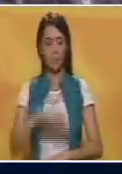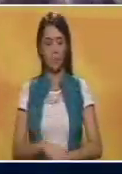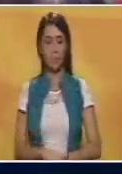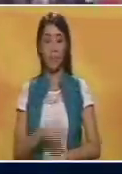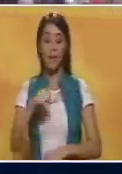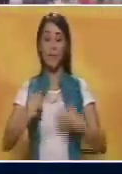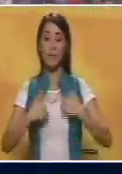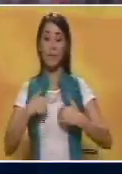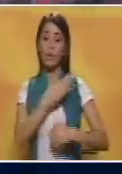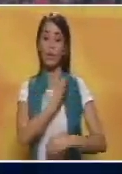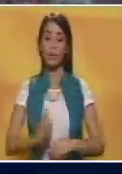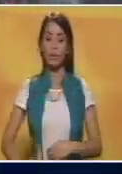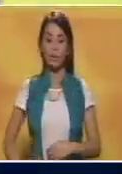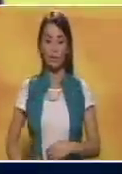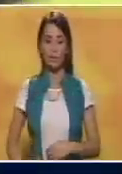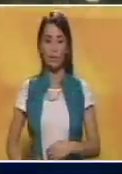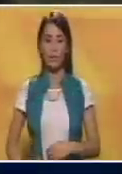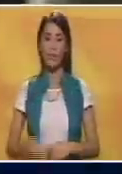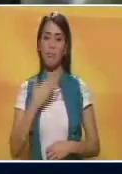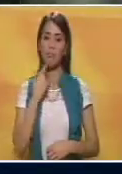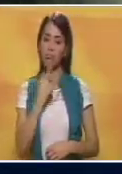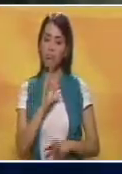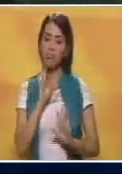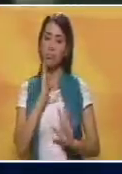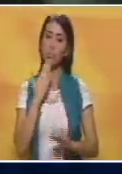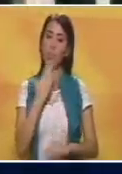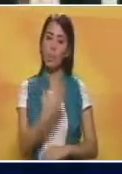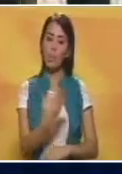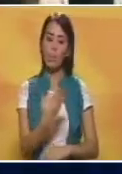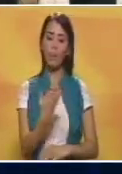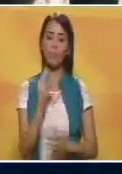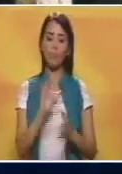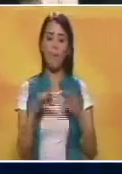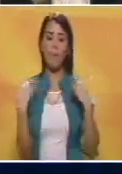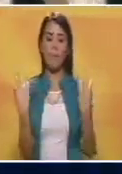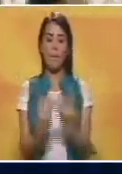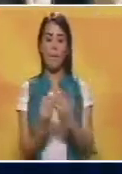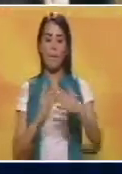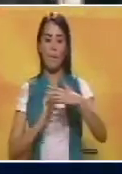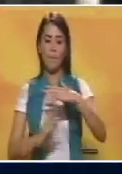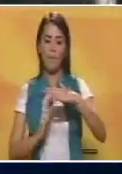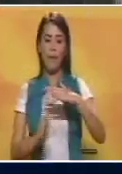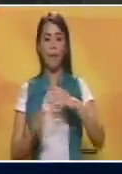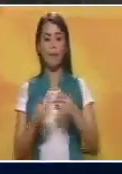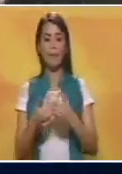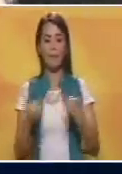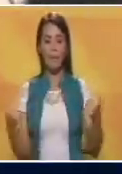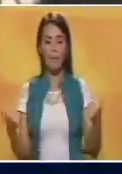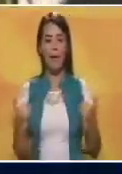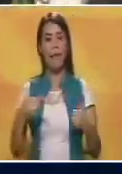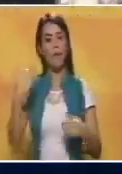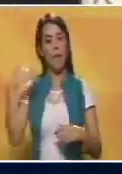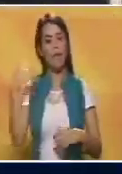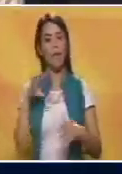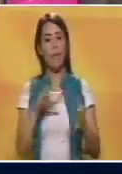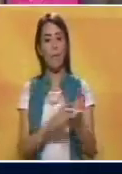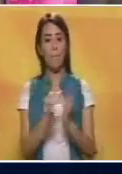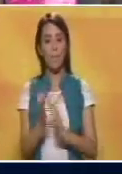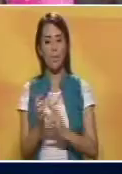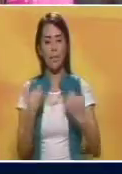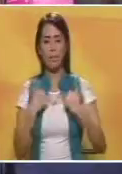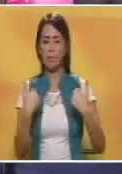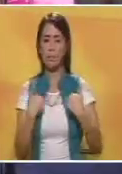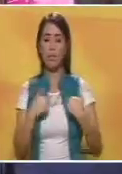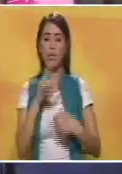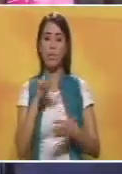el mandatario estadounidense dijo que pedirá la reunificación de las familias inmigrantes separadas desde abril una situación que afecta a más de